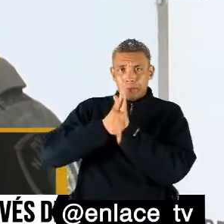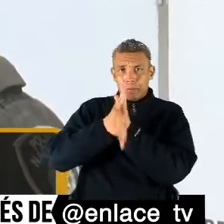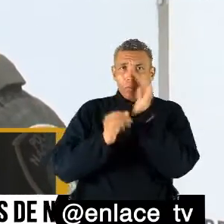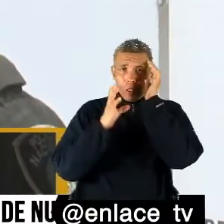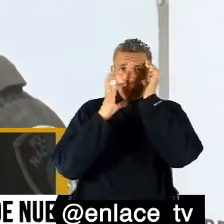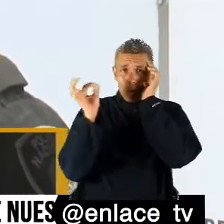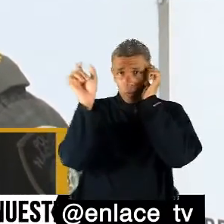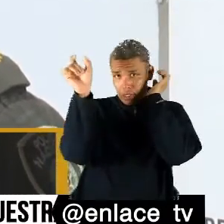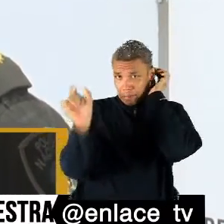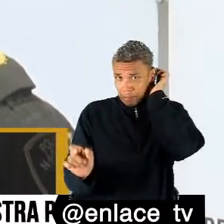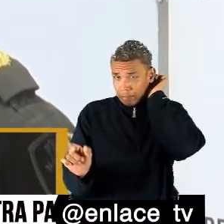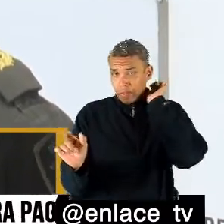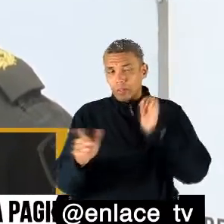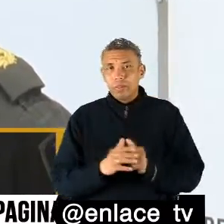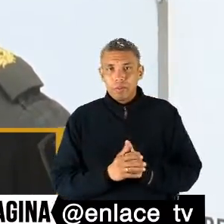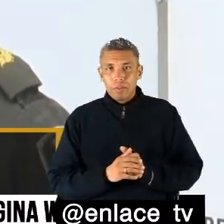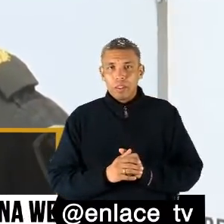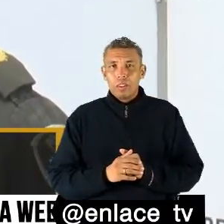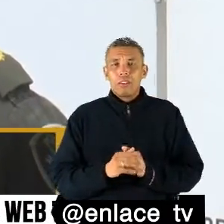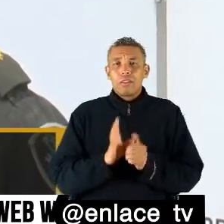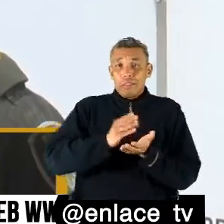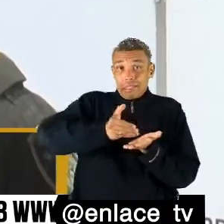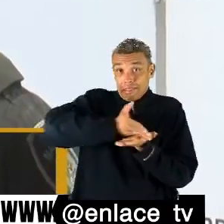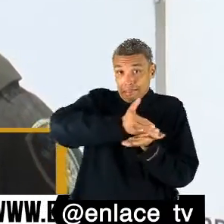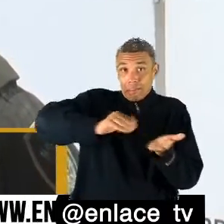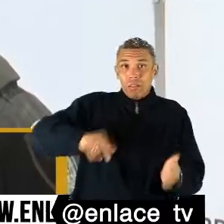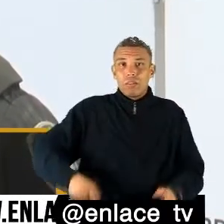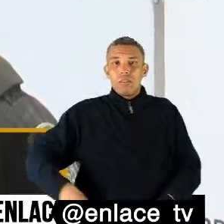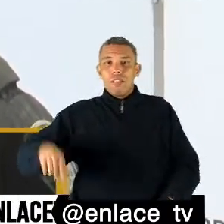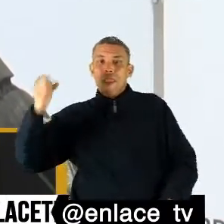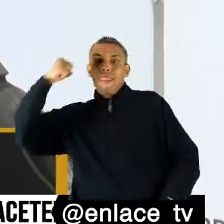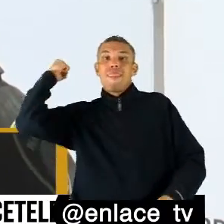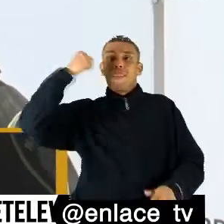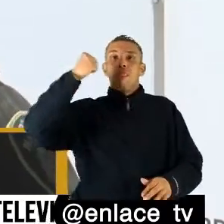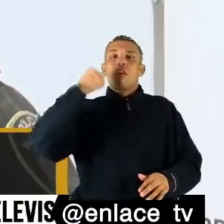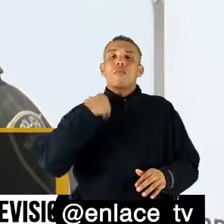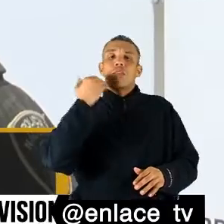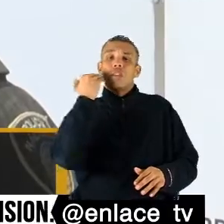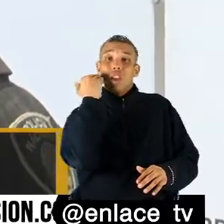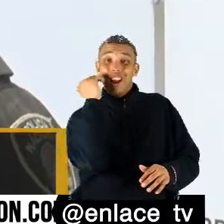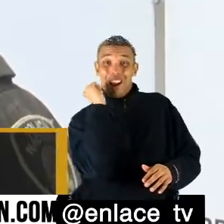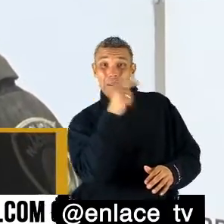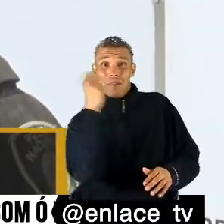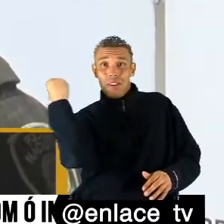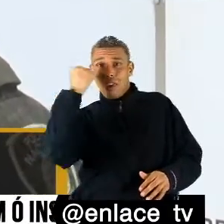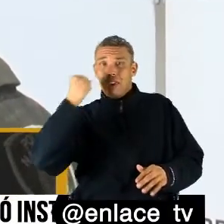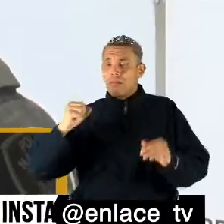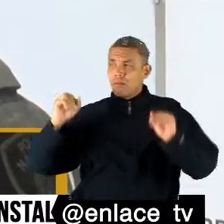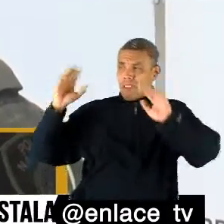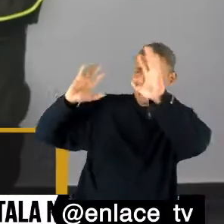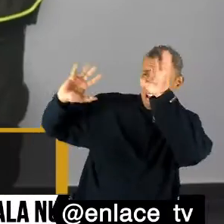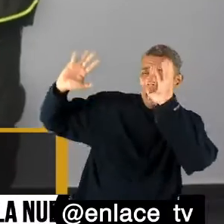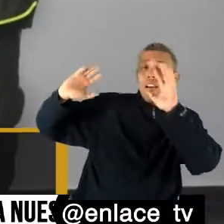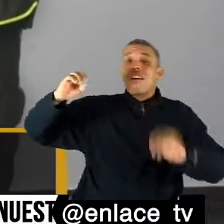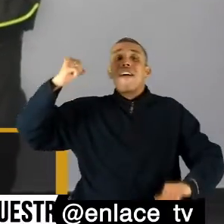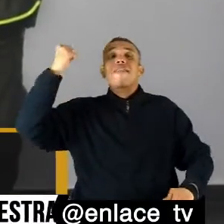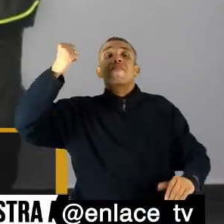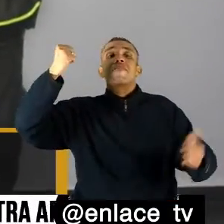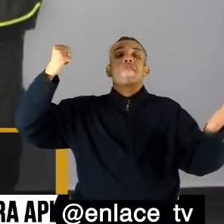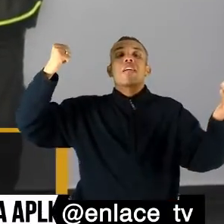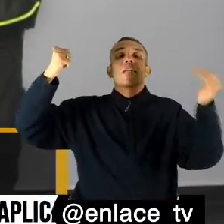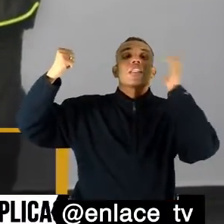quien con arma blanca intenta agredir a una ciudadana, la amenaza, la pone en estado de indefensión y